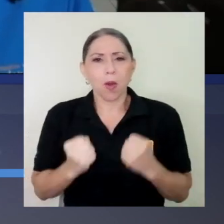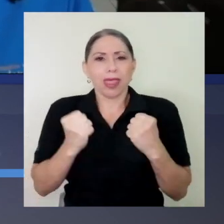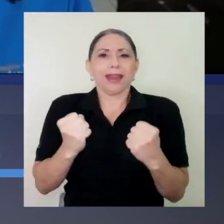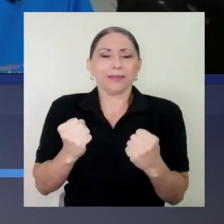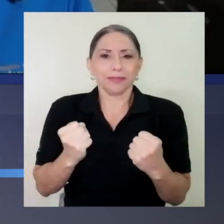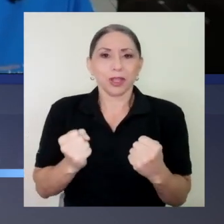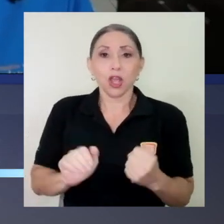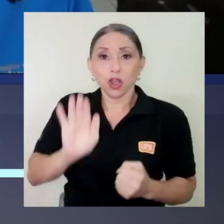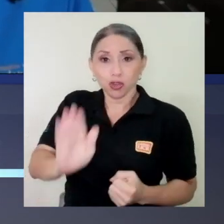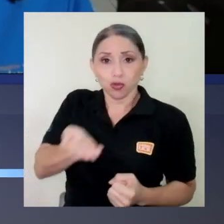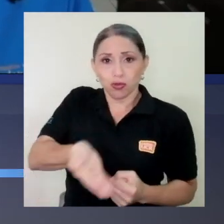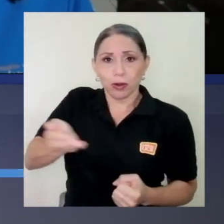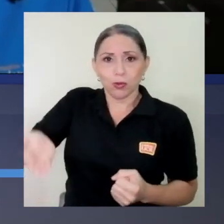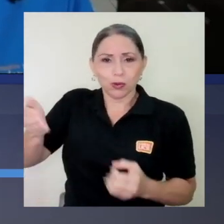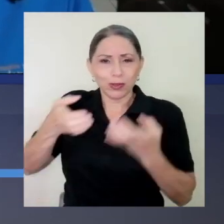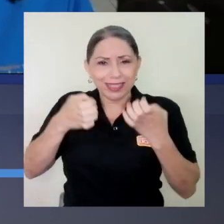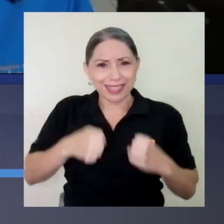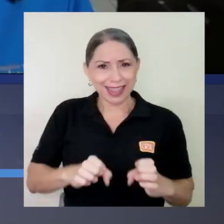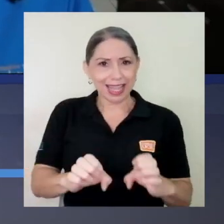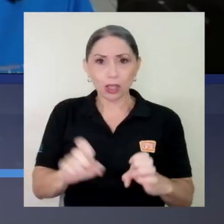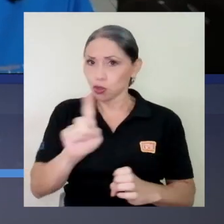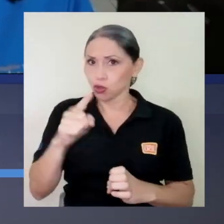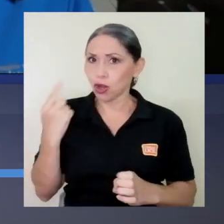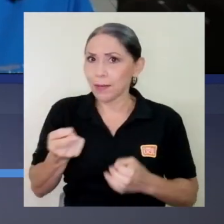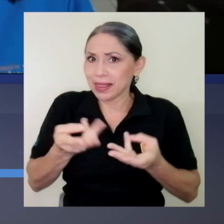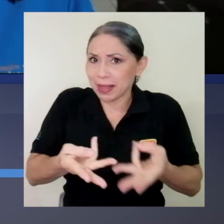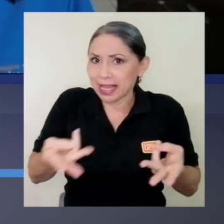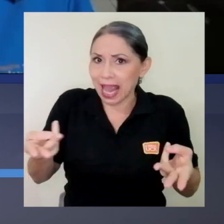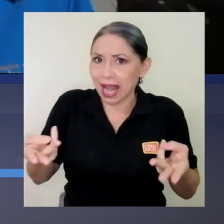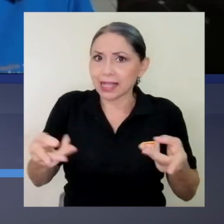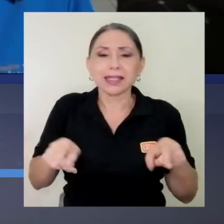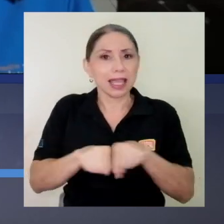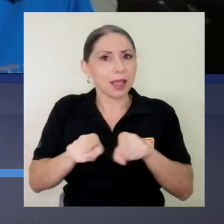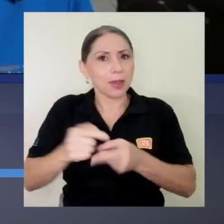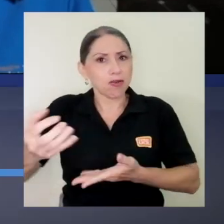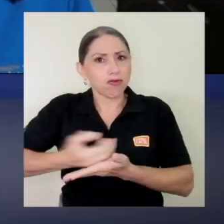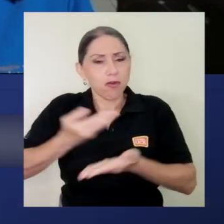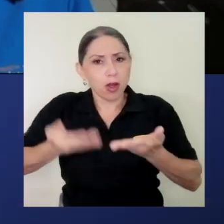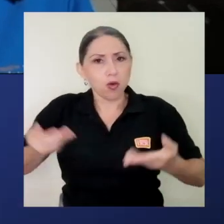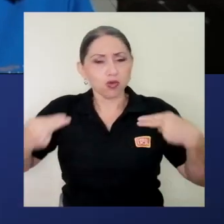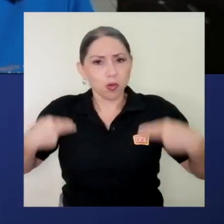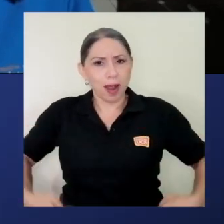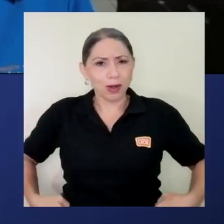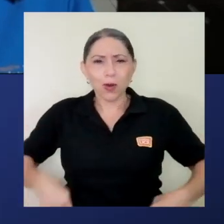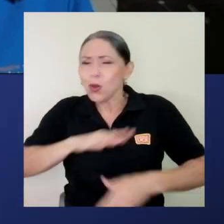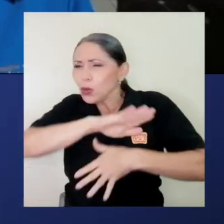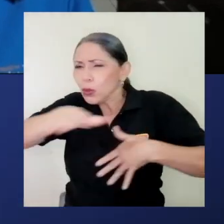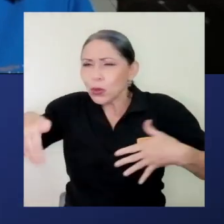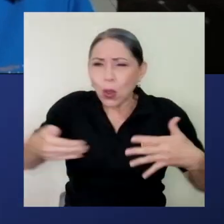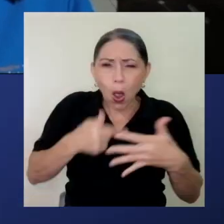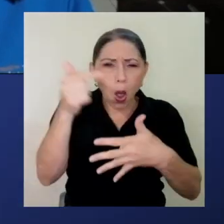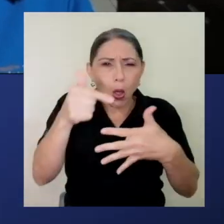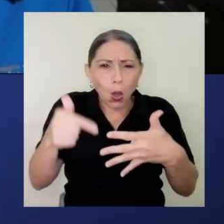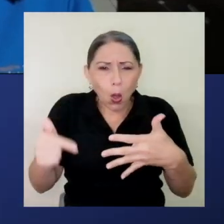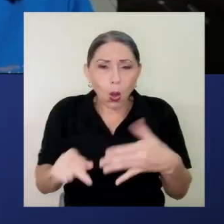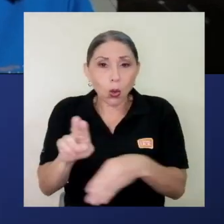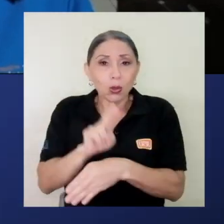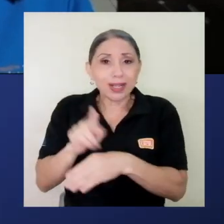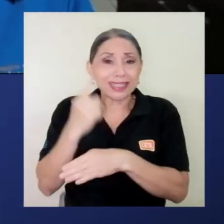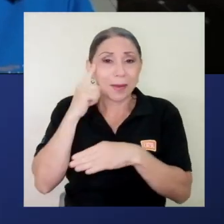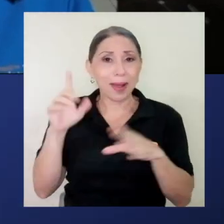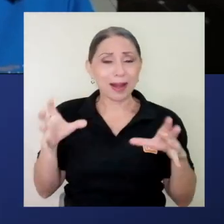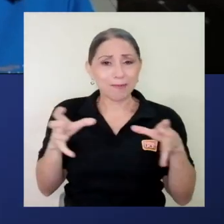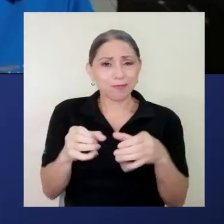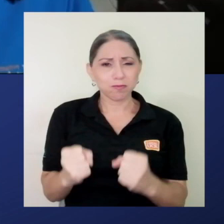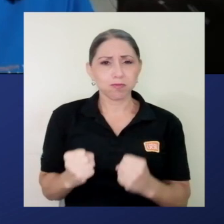invertir sus recursos estratégicos, no solo materiales y humanos, sino finalmente todo su acopio de recursos de poder